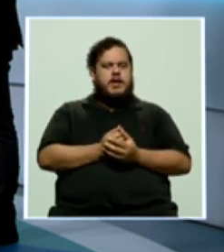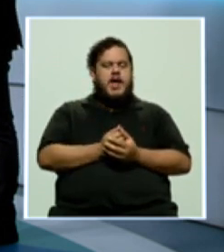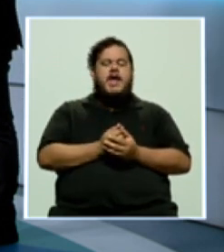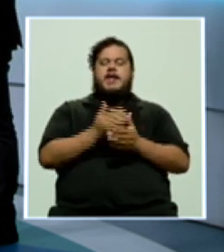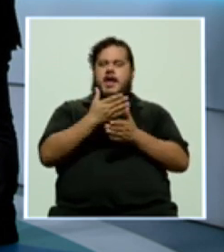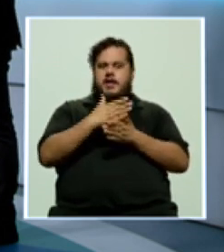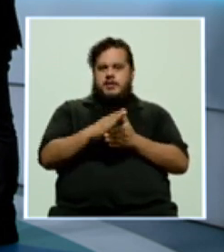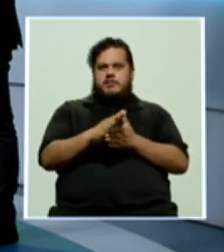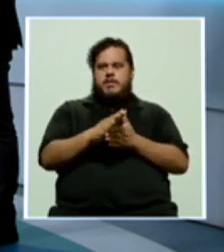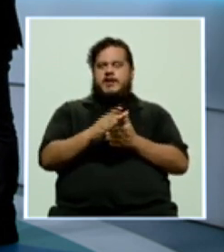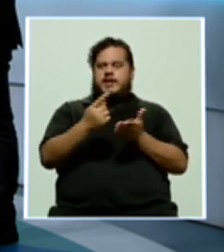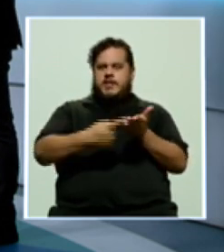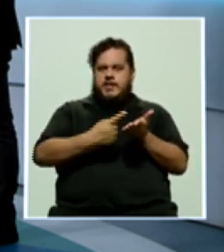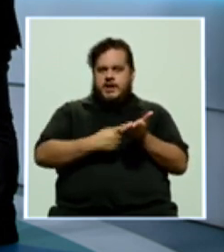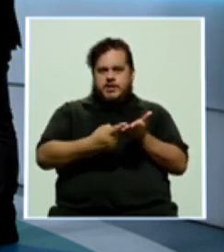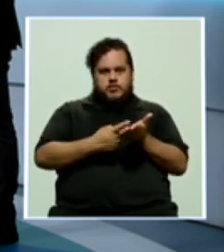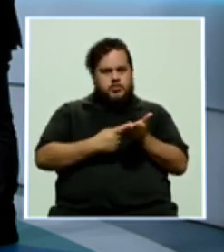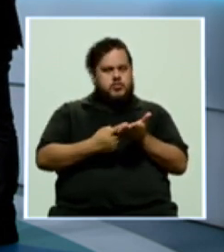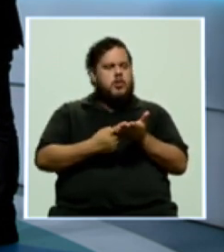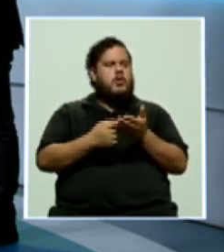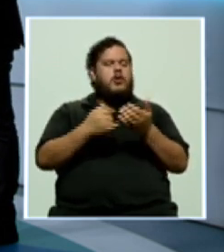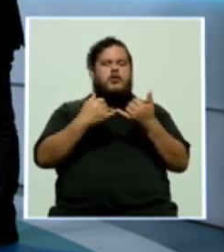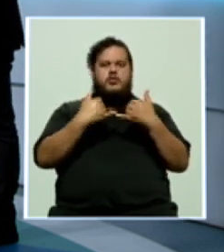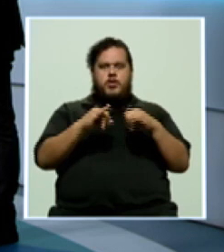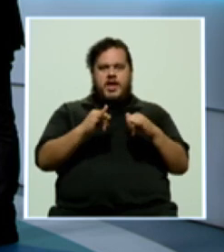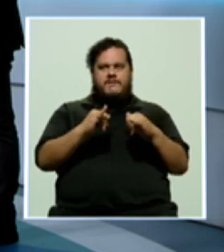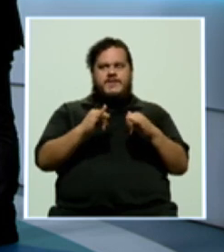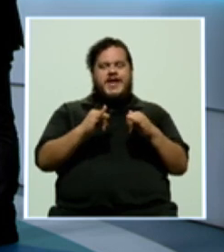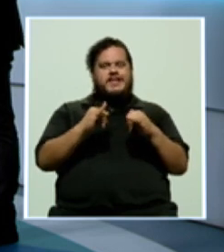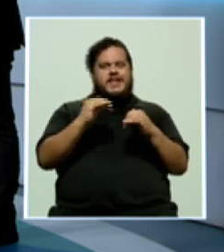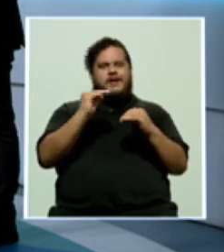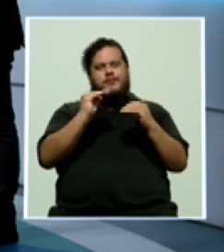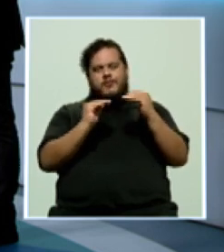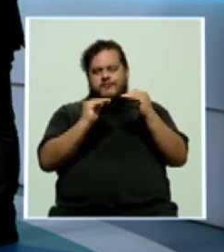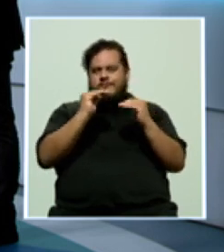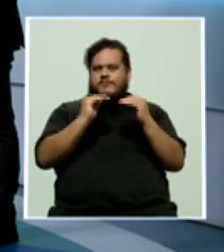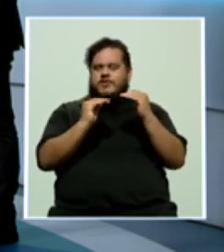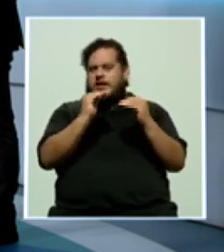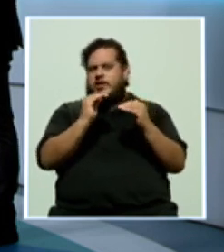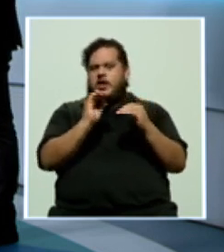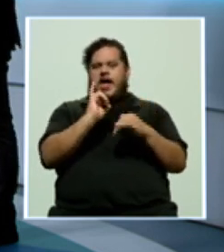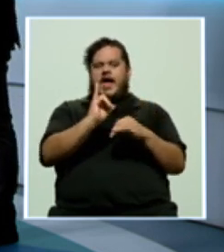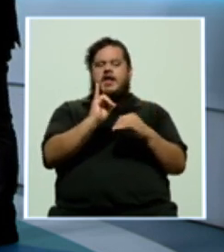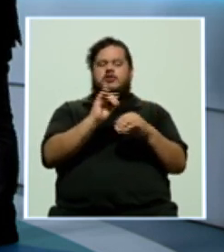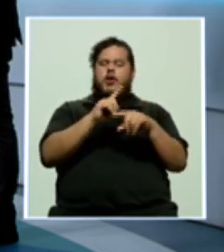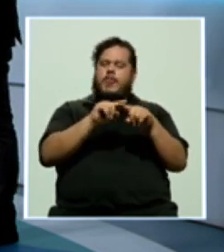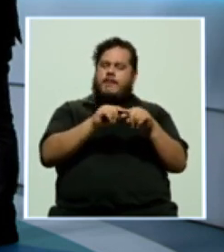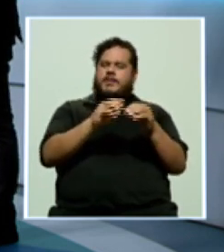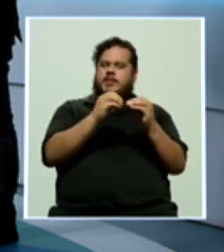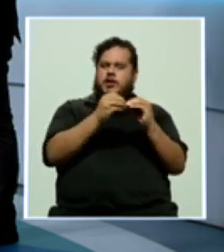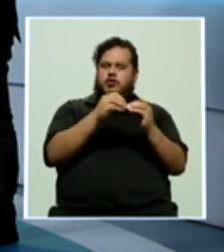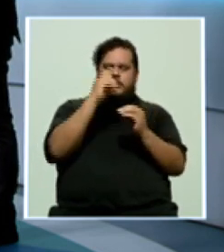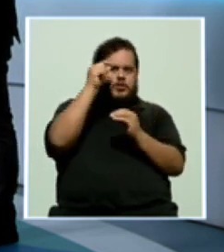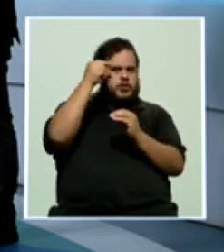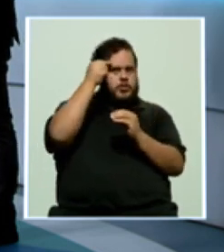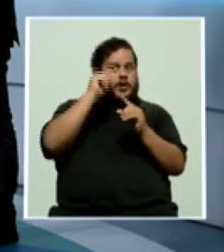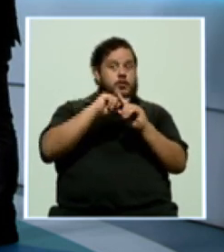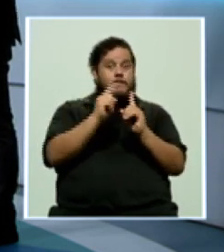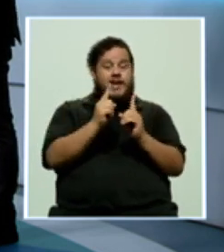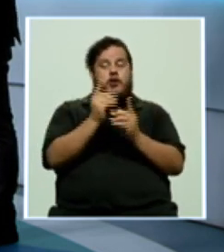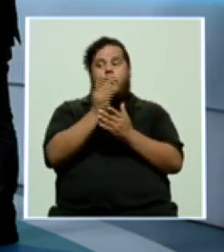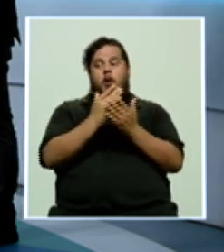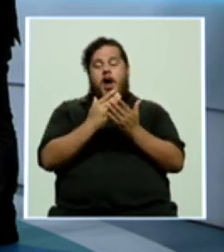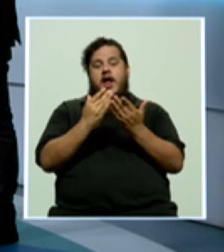parte de la discusión, todavía están flotantes, esa es la propuesta del gobierno y los números del gobierno. Sin embargo, hay sectores